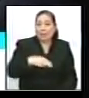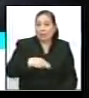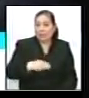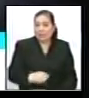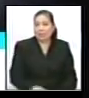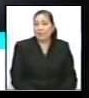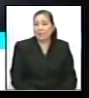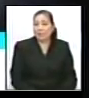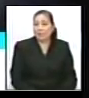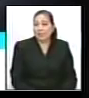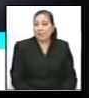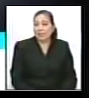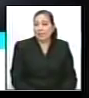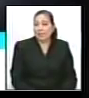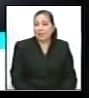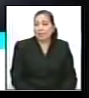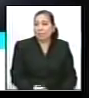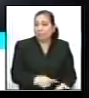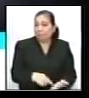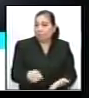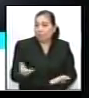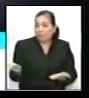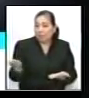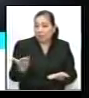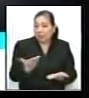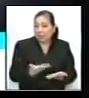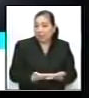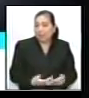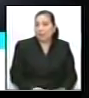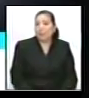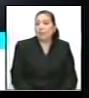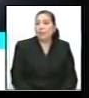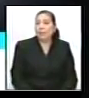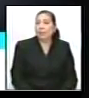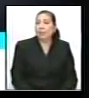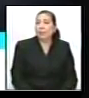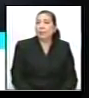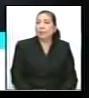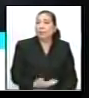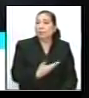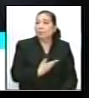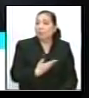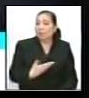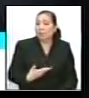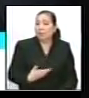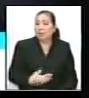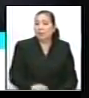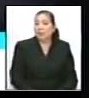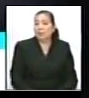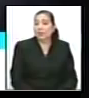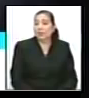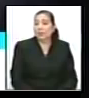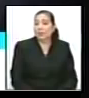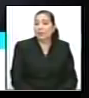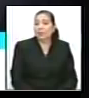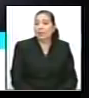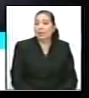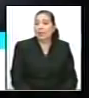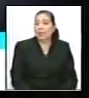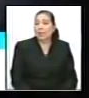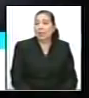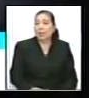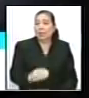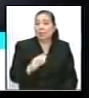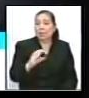Público, se mandó al archivo con la presidencia del doctor, el congresista